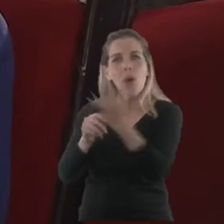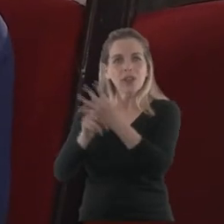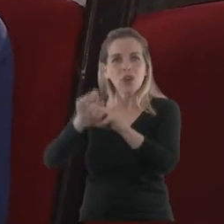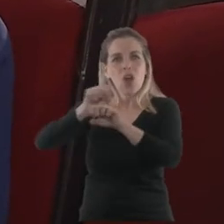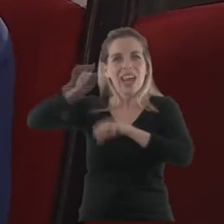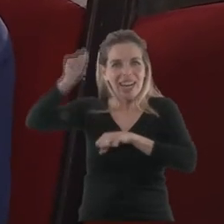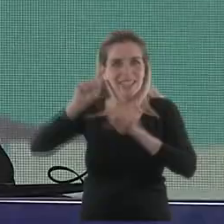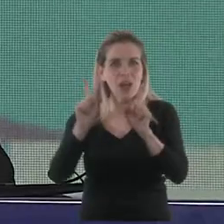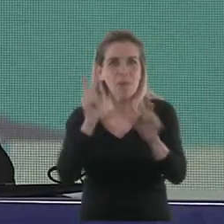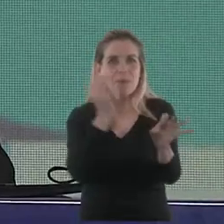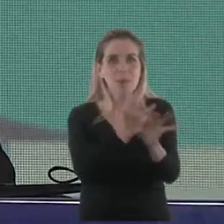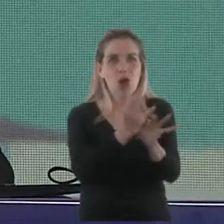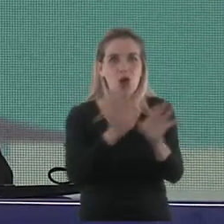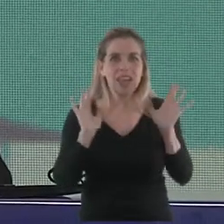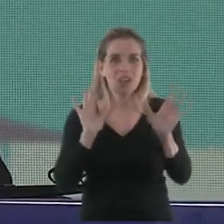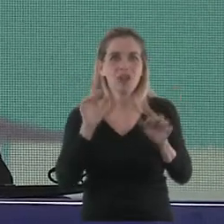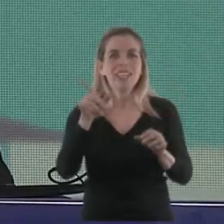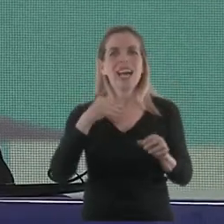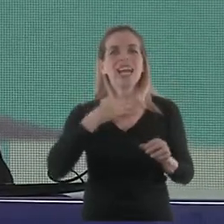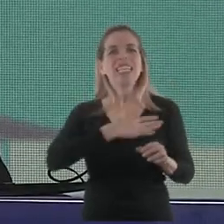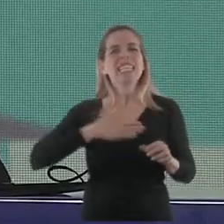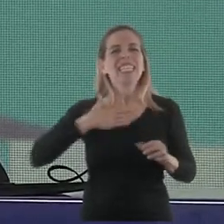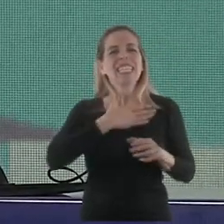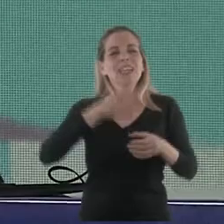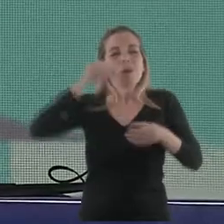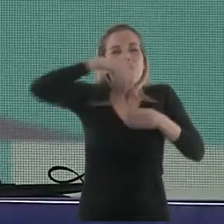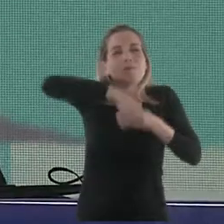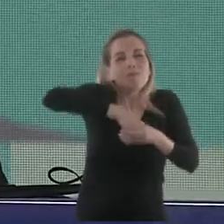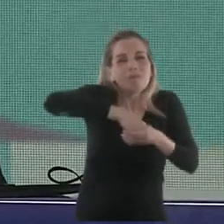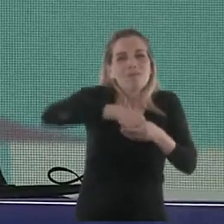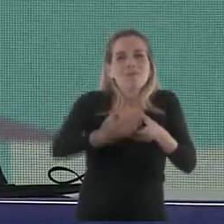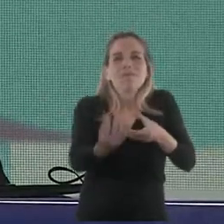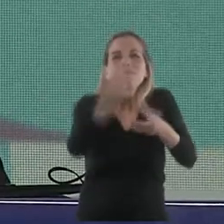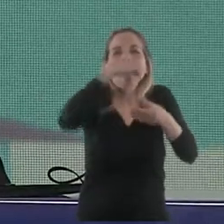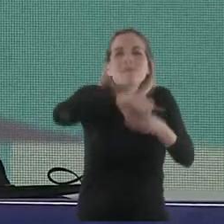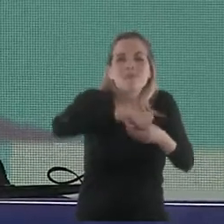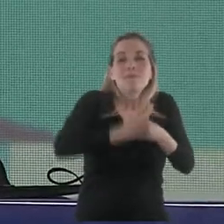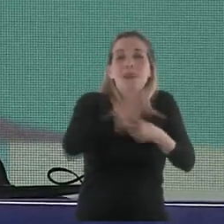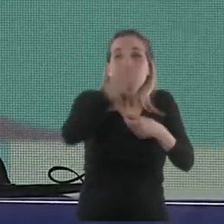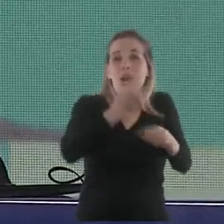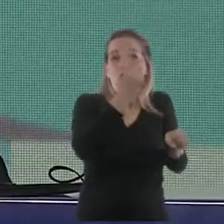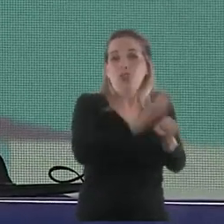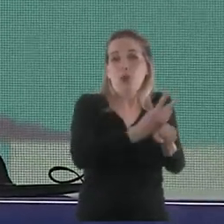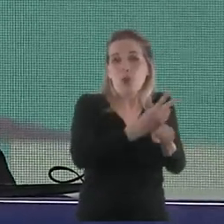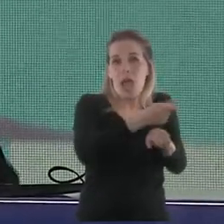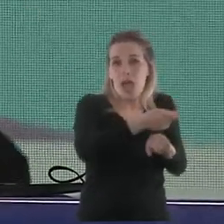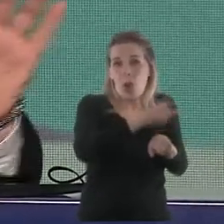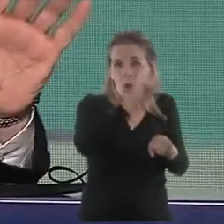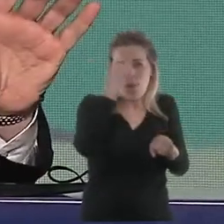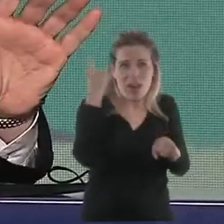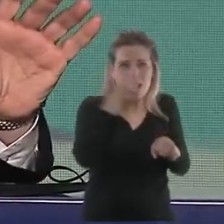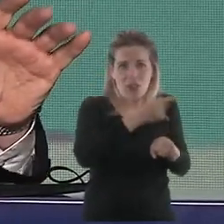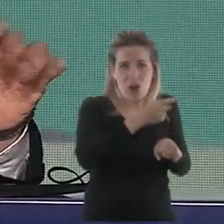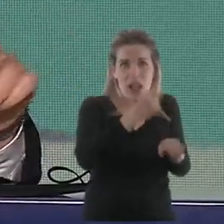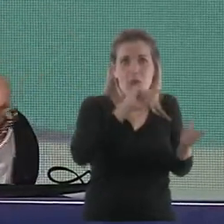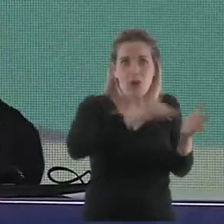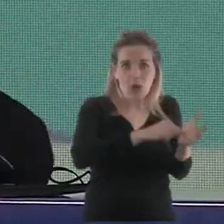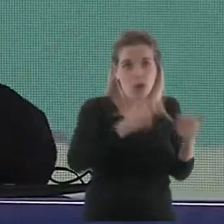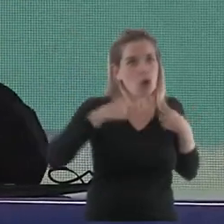Esa sensación de pertenencia que da el haber salido del Buenos Aires, yo no salí del Buenos